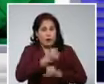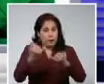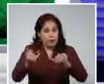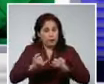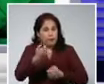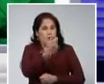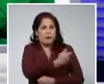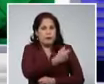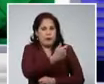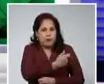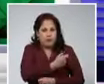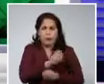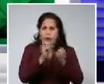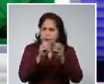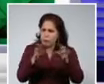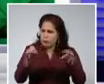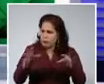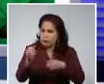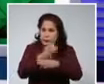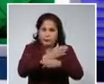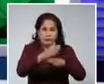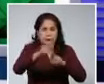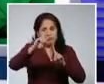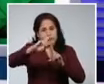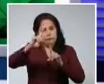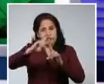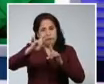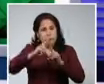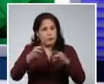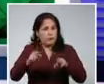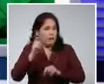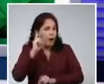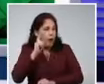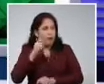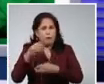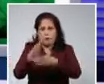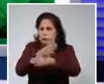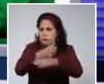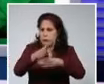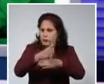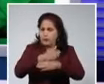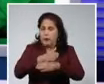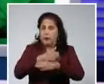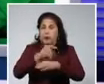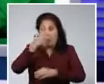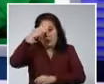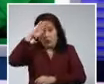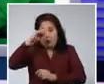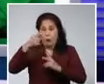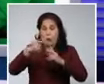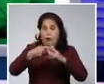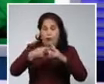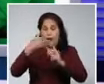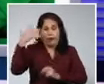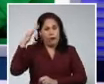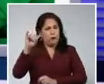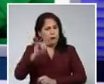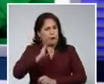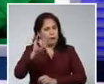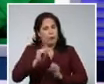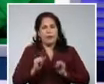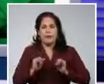que se le ha dado mucha información y divulgación, no solo por los medios nacionales, sino también por los medios